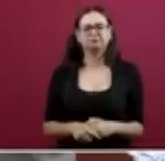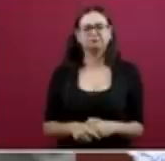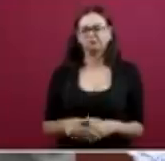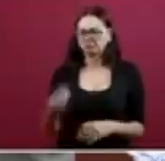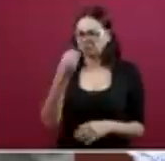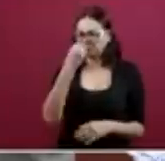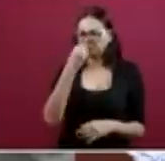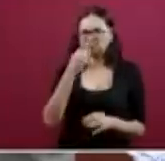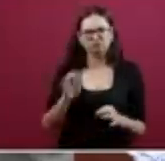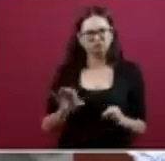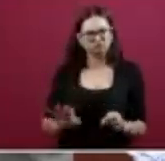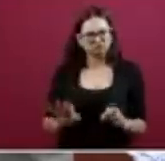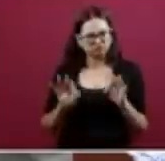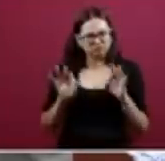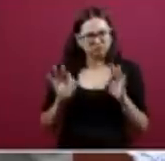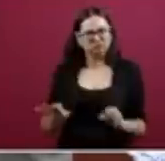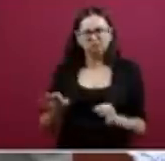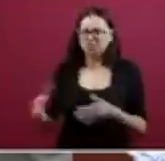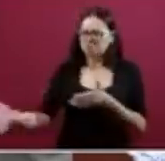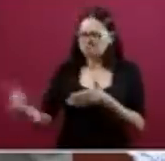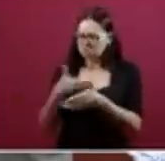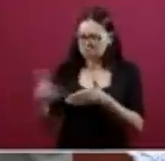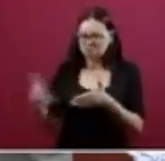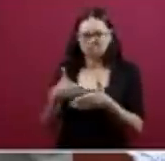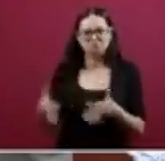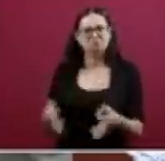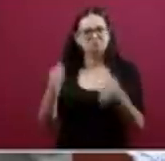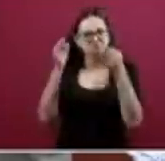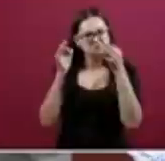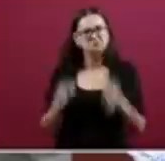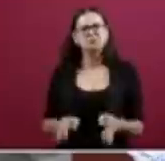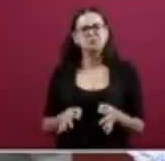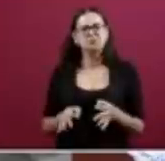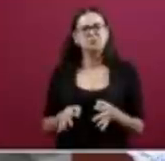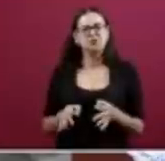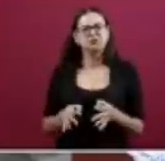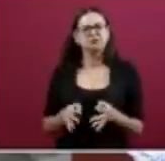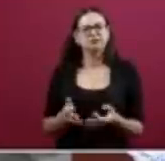buena, bien guisada,